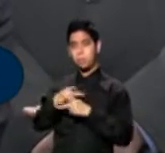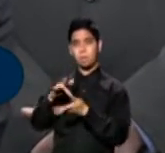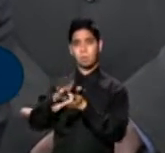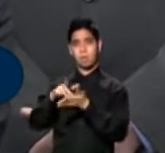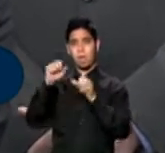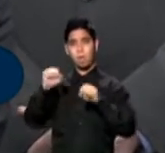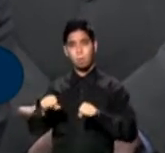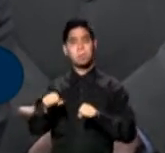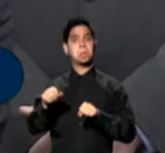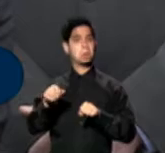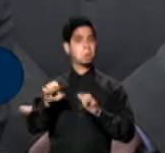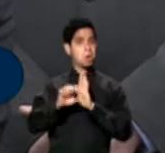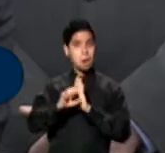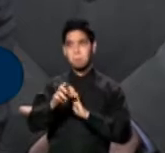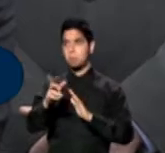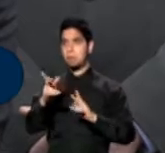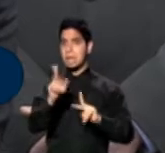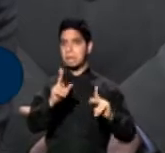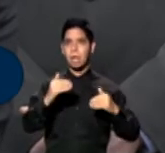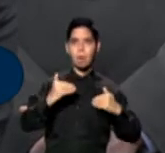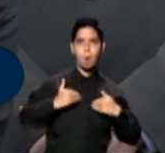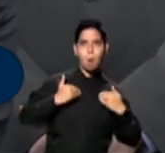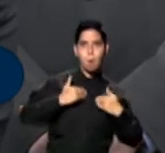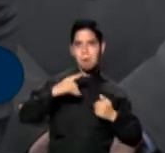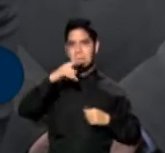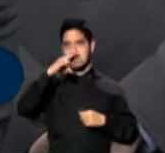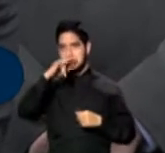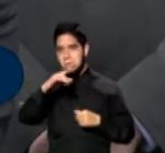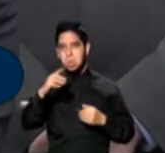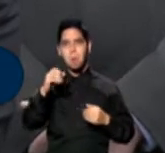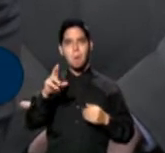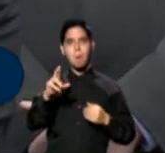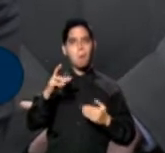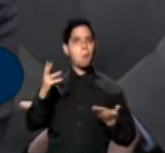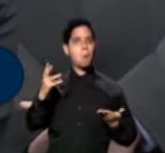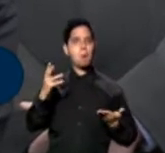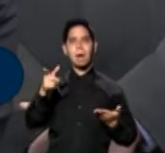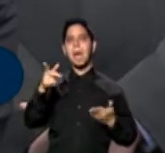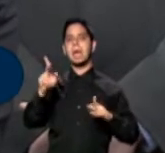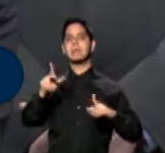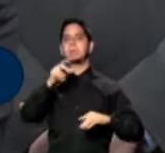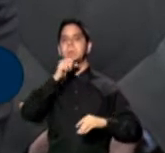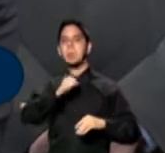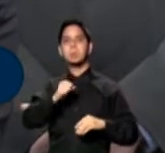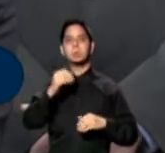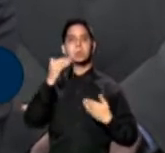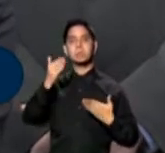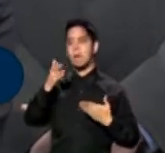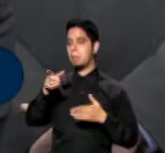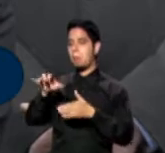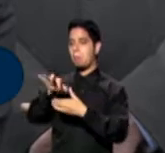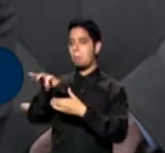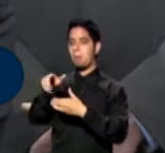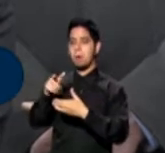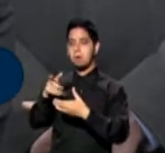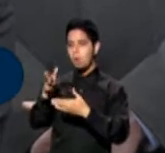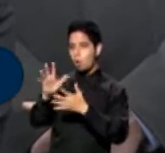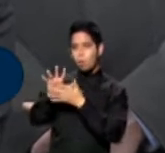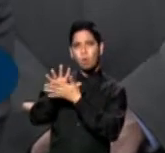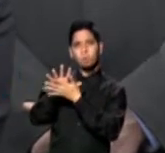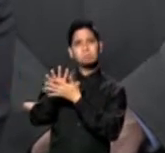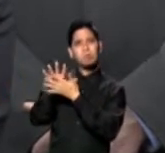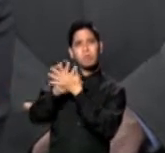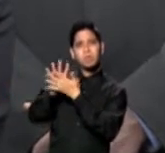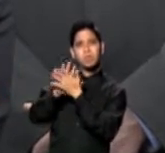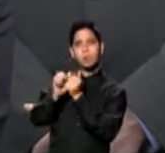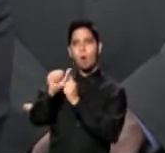de jóvenes, de niños, incluso pueden llegar a manos de envejecientes, los cuales pueden hasta confundir un medicamento